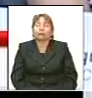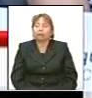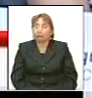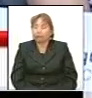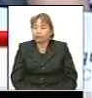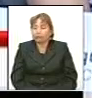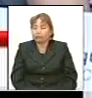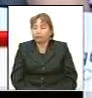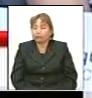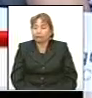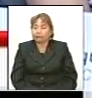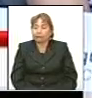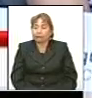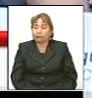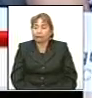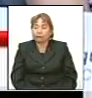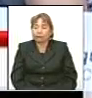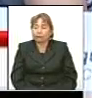a mayor